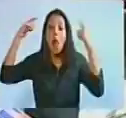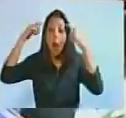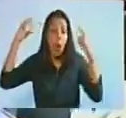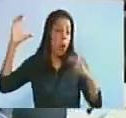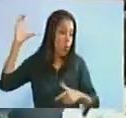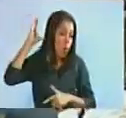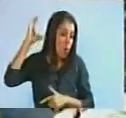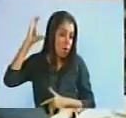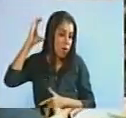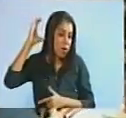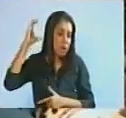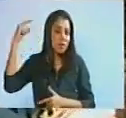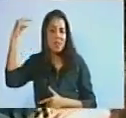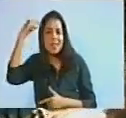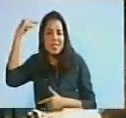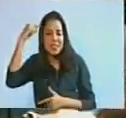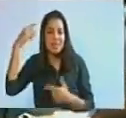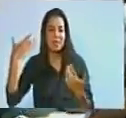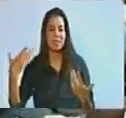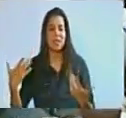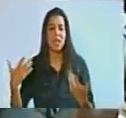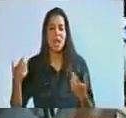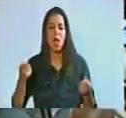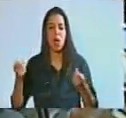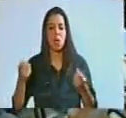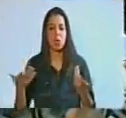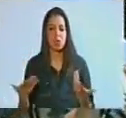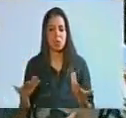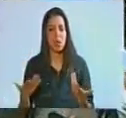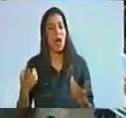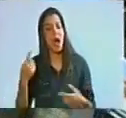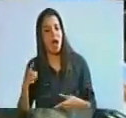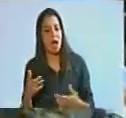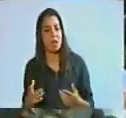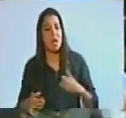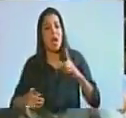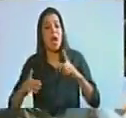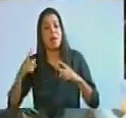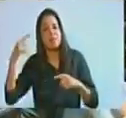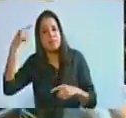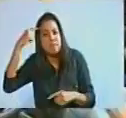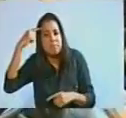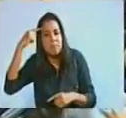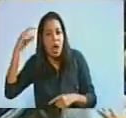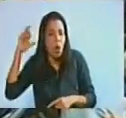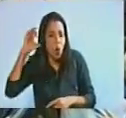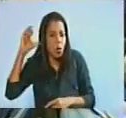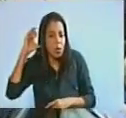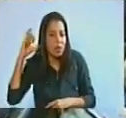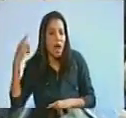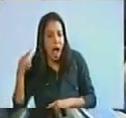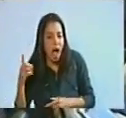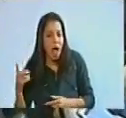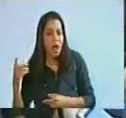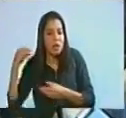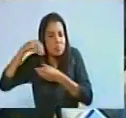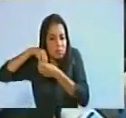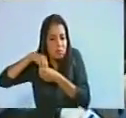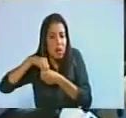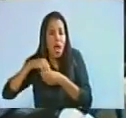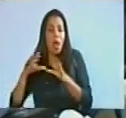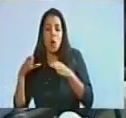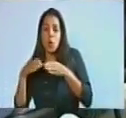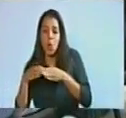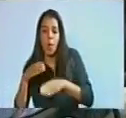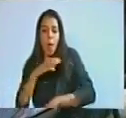a esa conciencia que con toda seguridad está en alguna parte, está en alguna parte de ese grupo de gente.